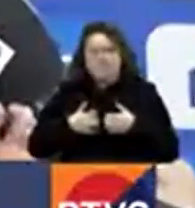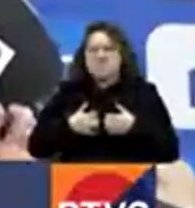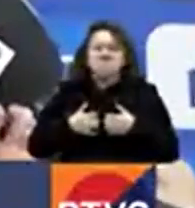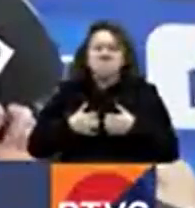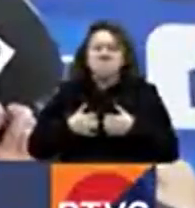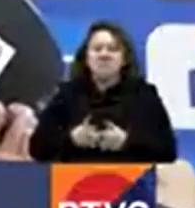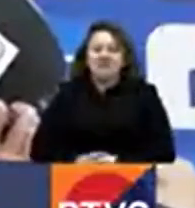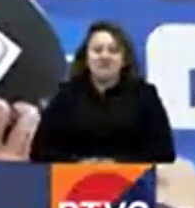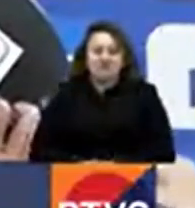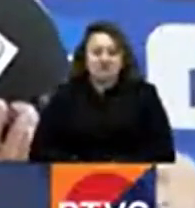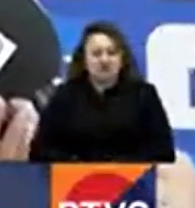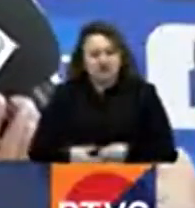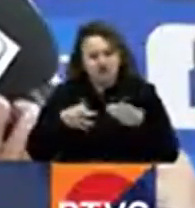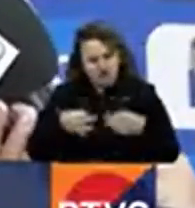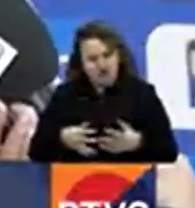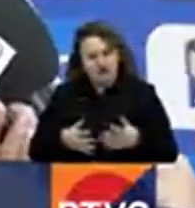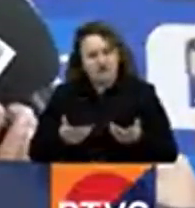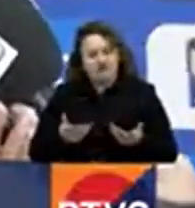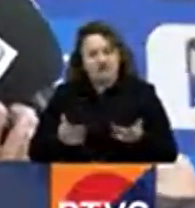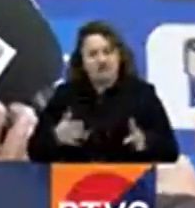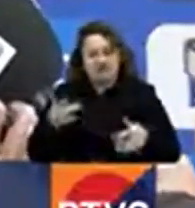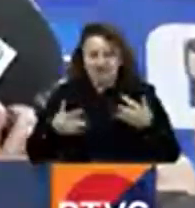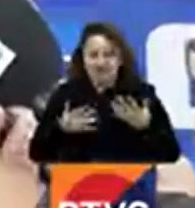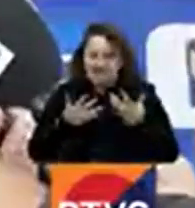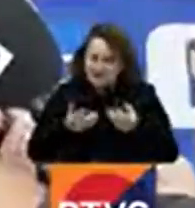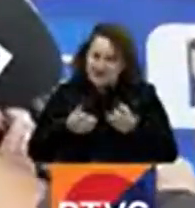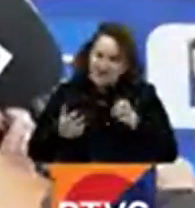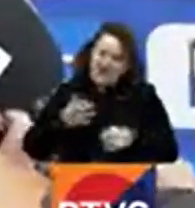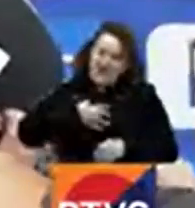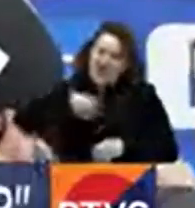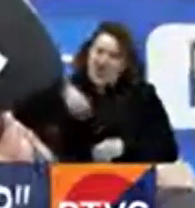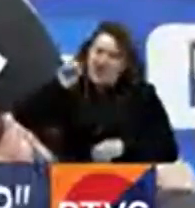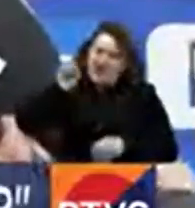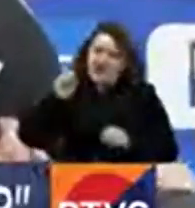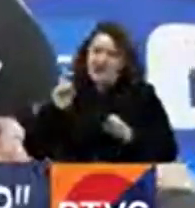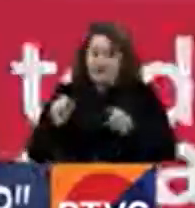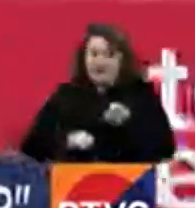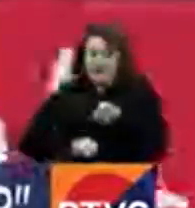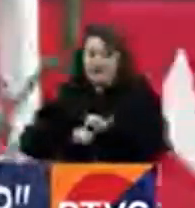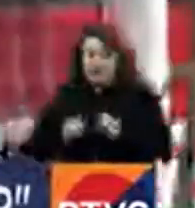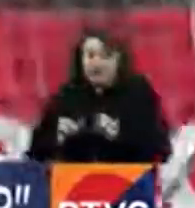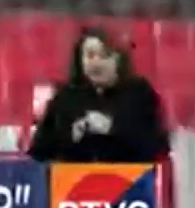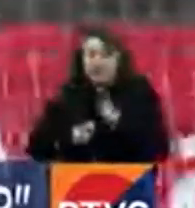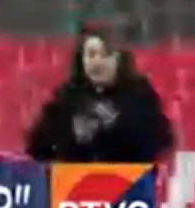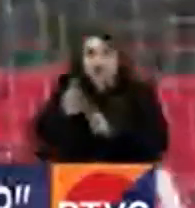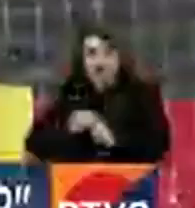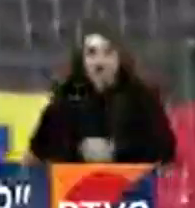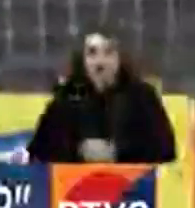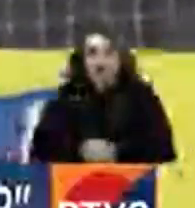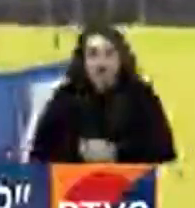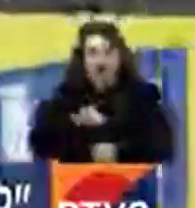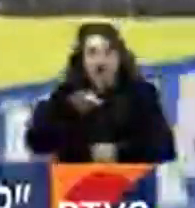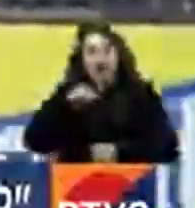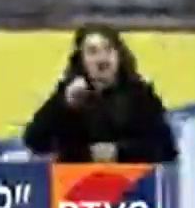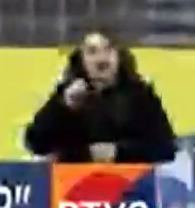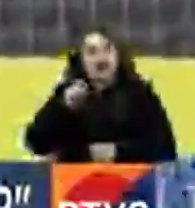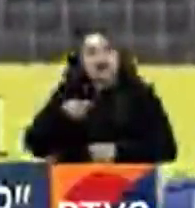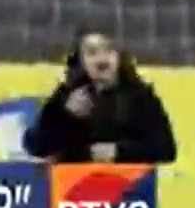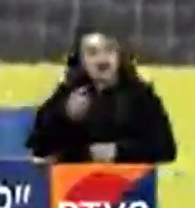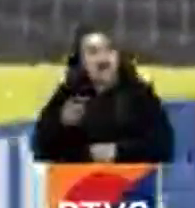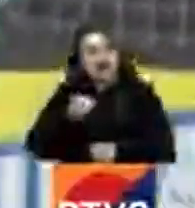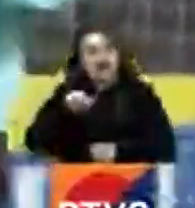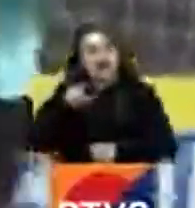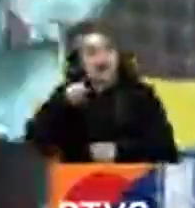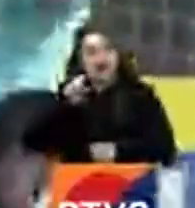mucha convicción, muchas ganas de ganar y ayudar al equipo y sacar adelante esto. John Hader Durán, una de las grandes apuestas de